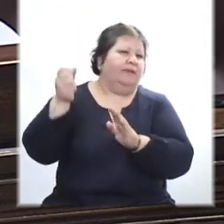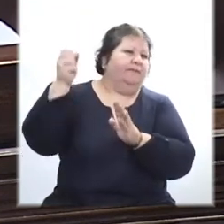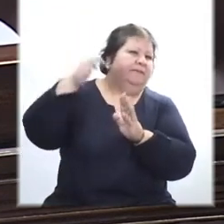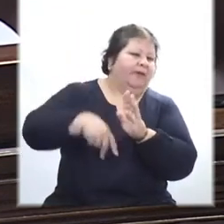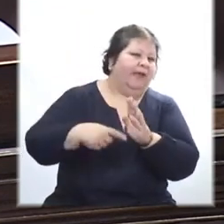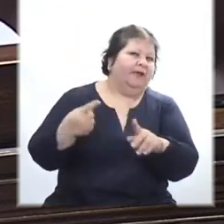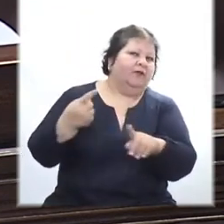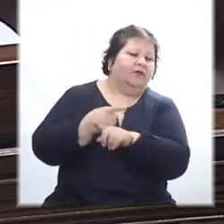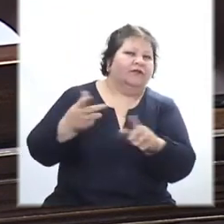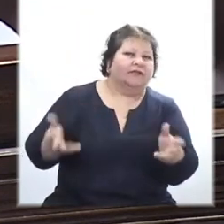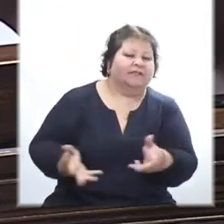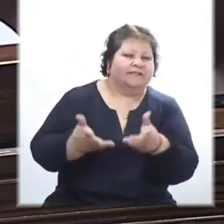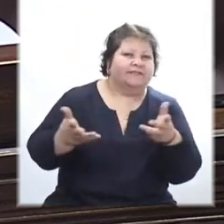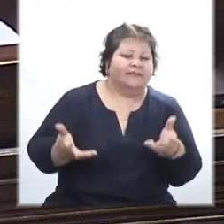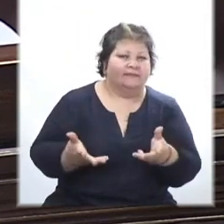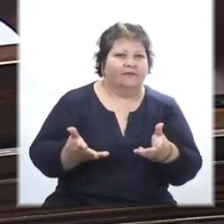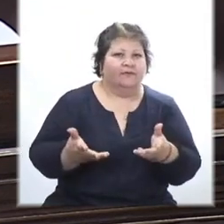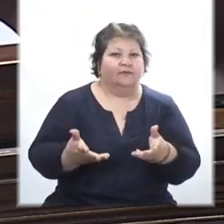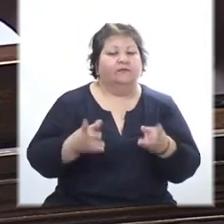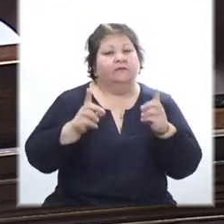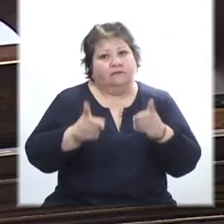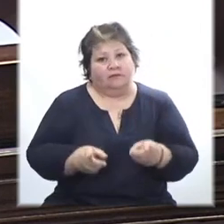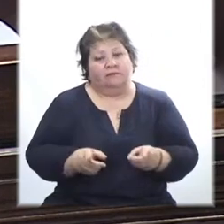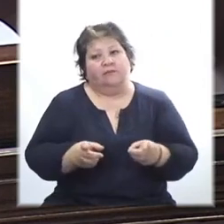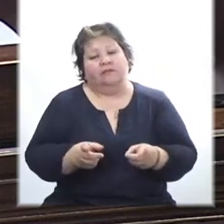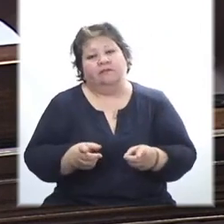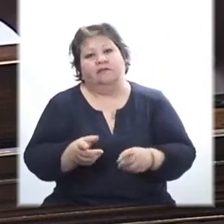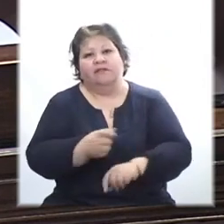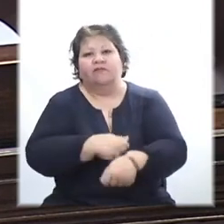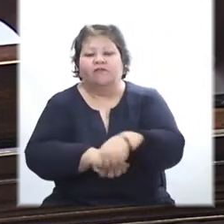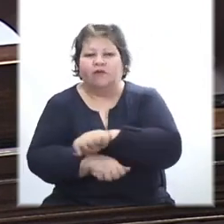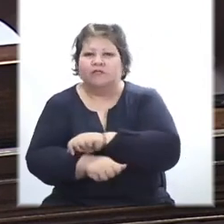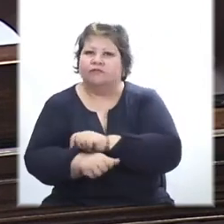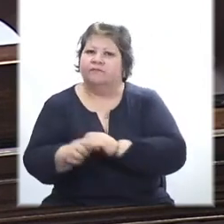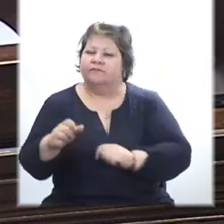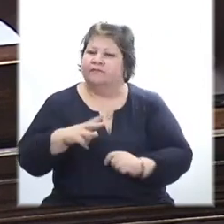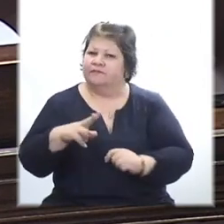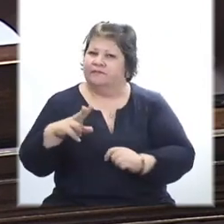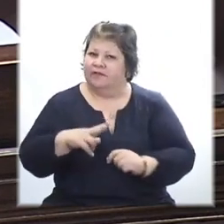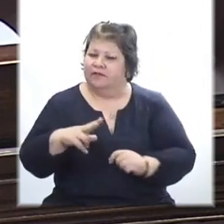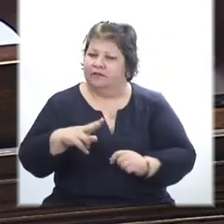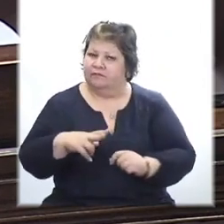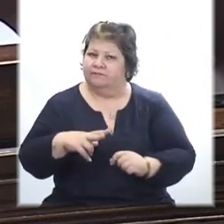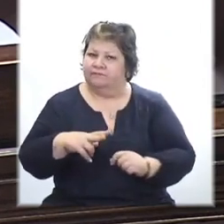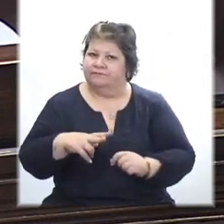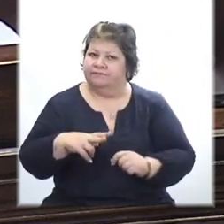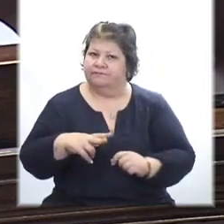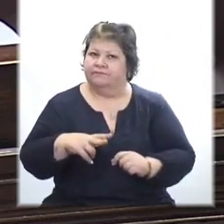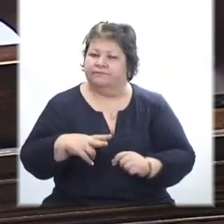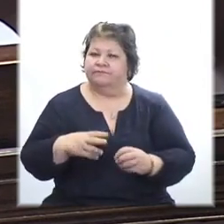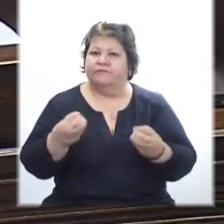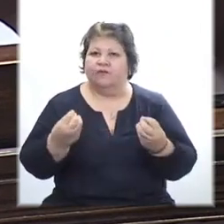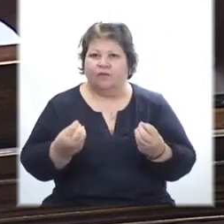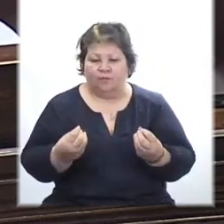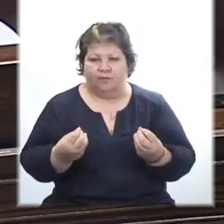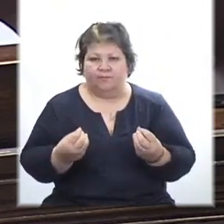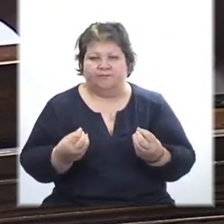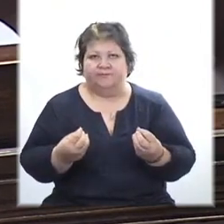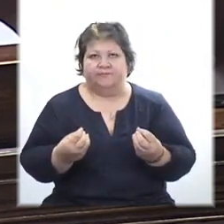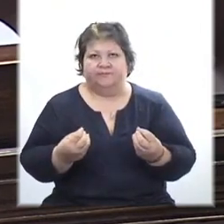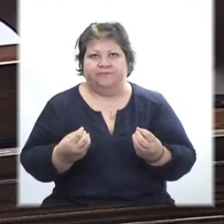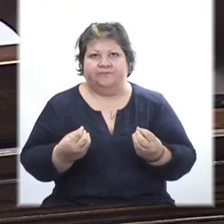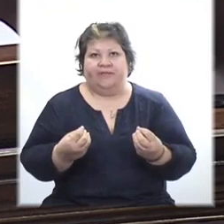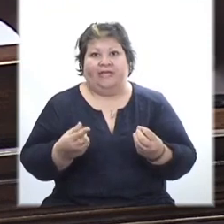cómo combatir los incendios, debe de haber también un esfuerzo privado en el mismo. Entonces,